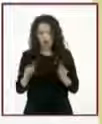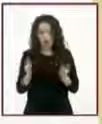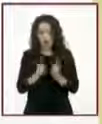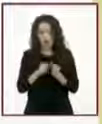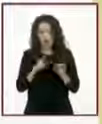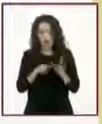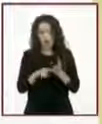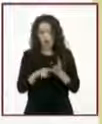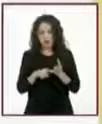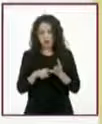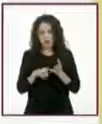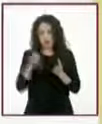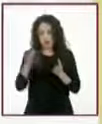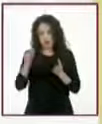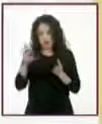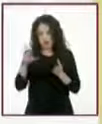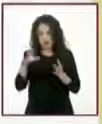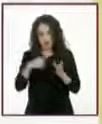etc.